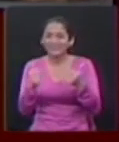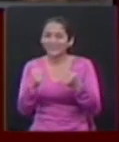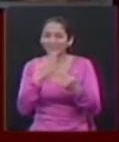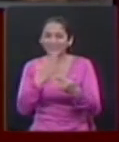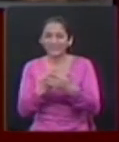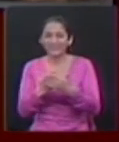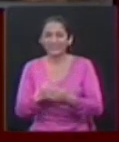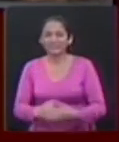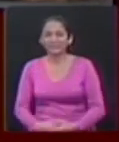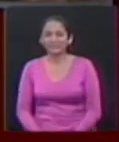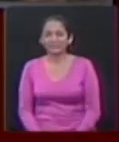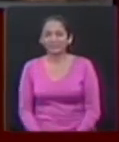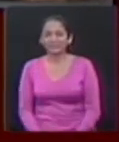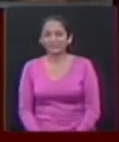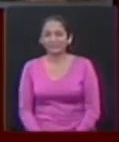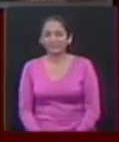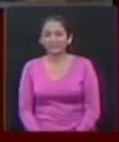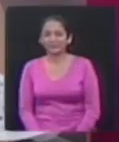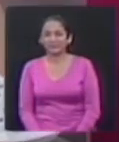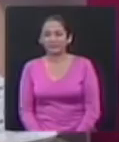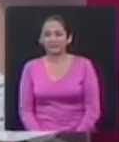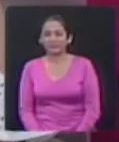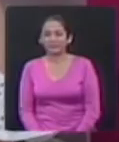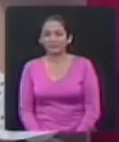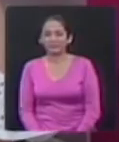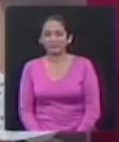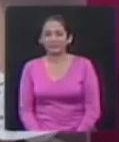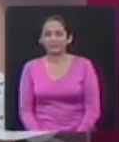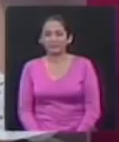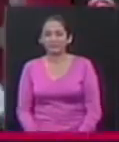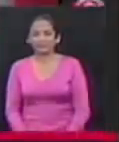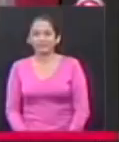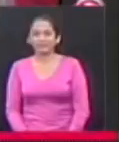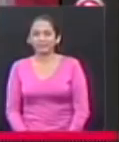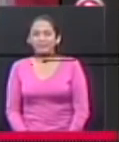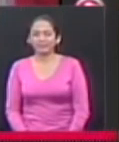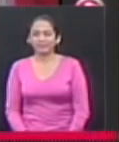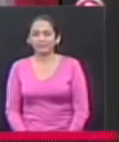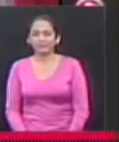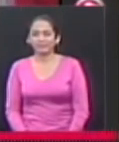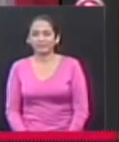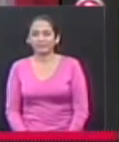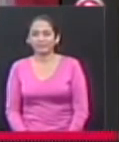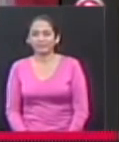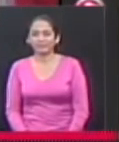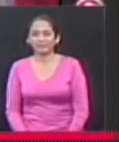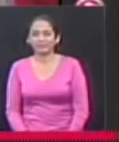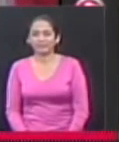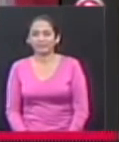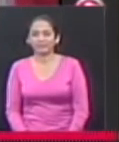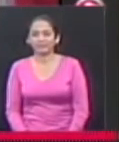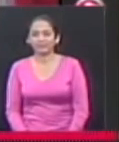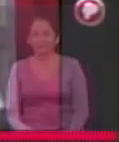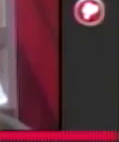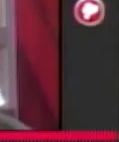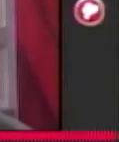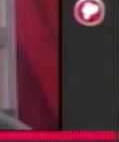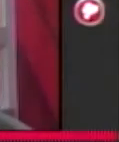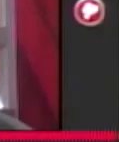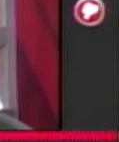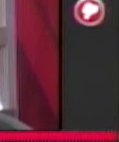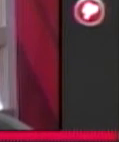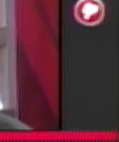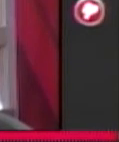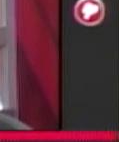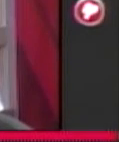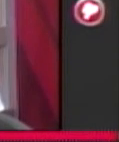Un placer. Amigos televidentes, si ustedes quieren ver nuevamente esta entrevista, recuerden, yo siempre los invito a ingresar en nuestra página web. La dirección es